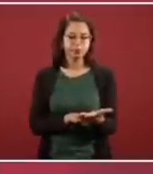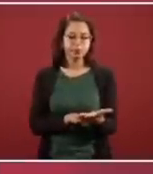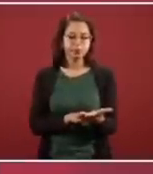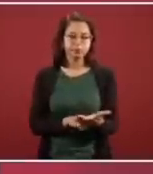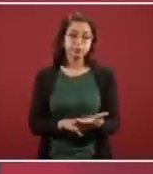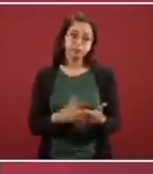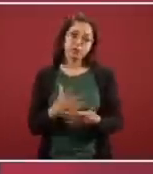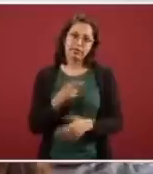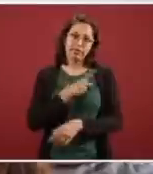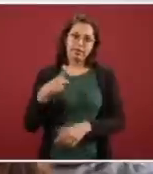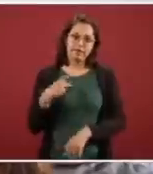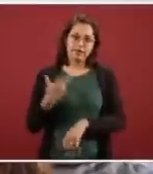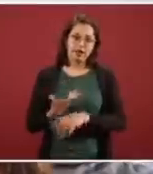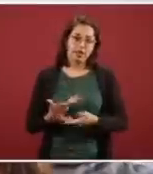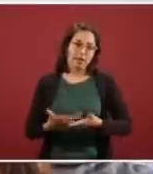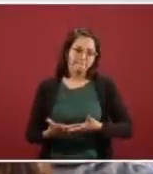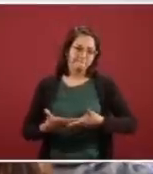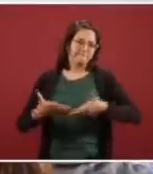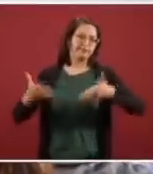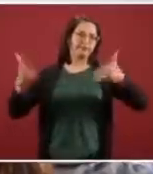que merece